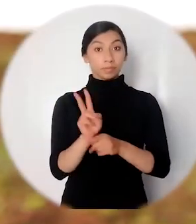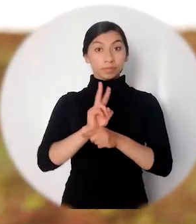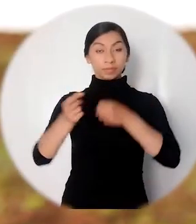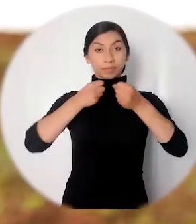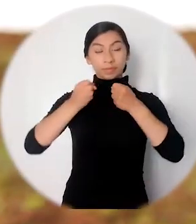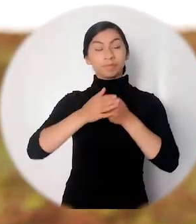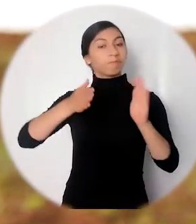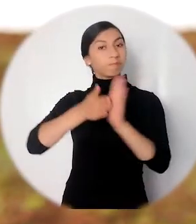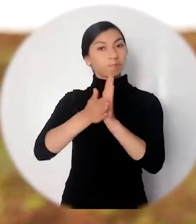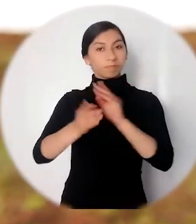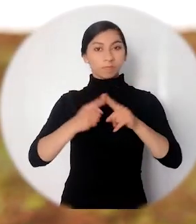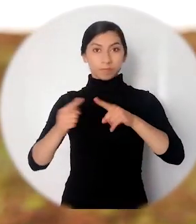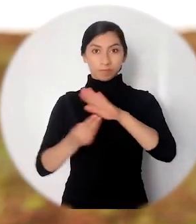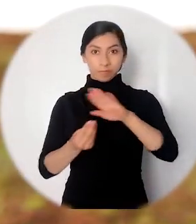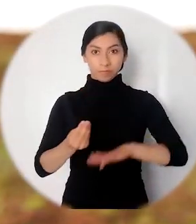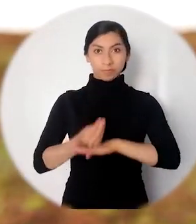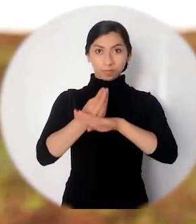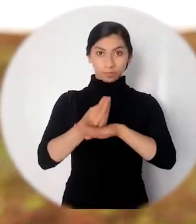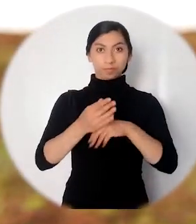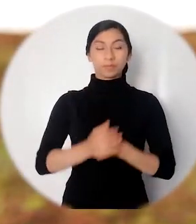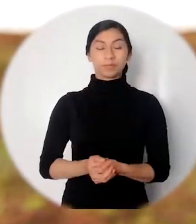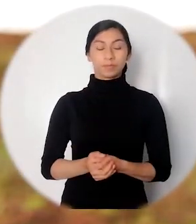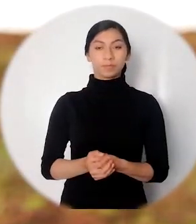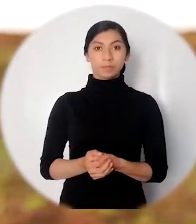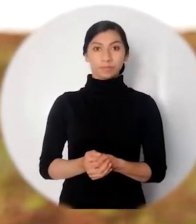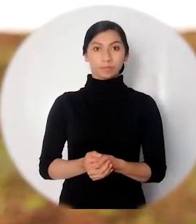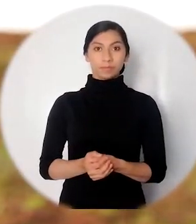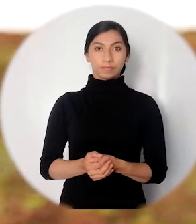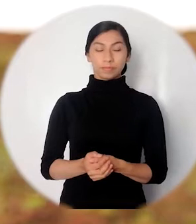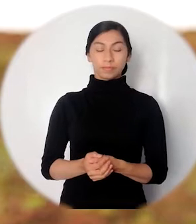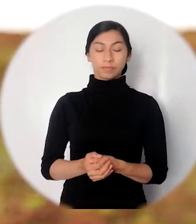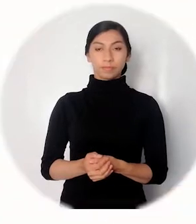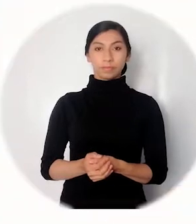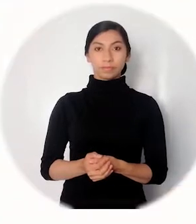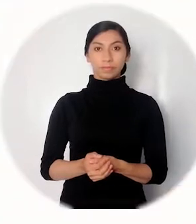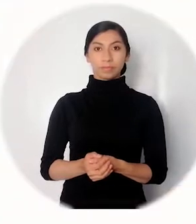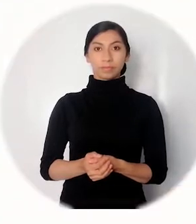Bienvenidos a V Noticias, el informativo semanal de la Unidad para la Atención y Reparación Integral a las Víctimas.